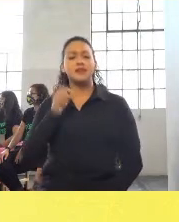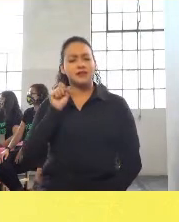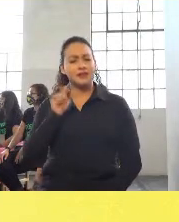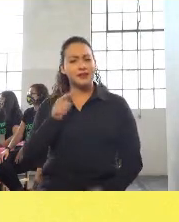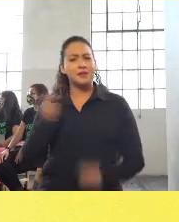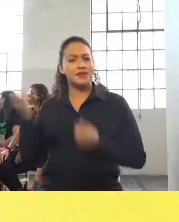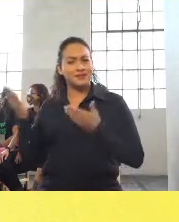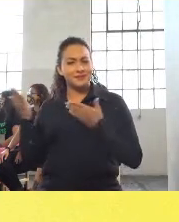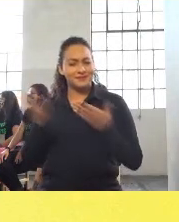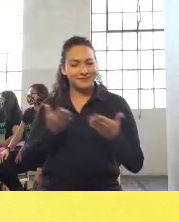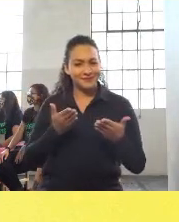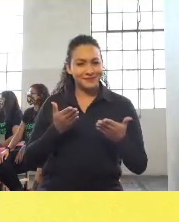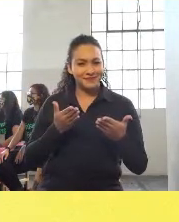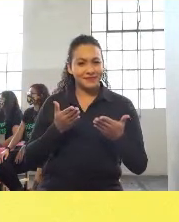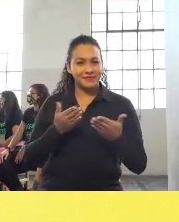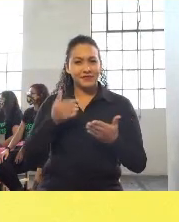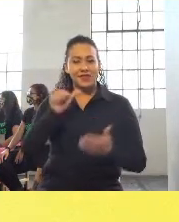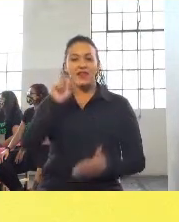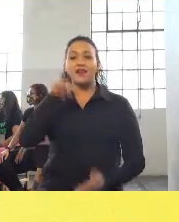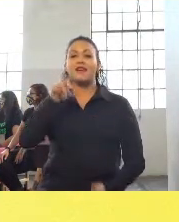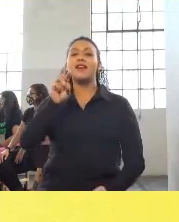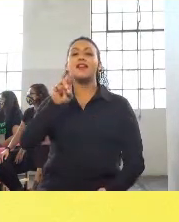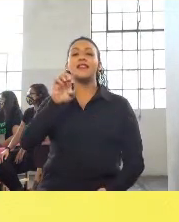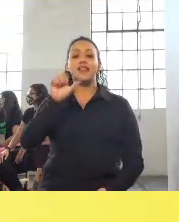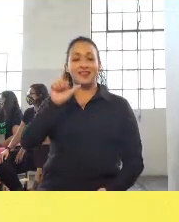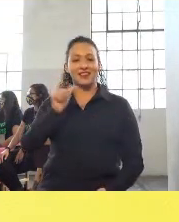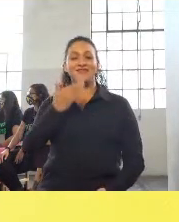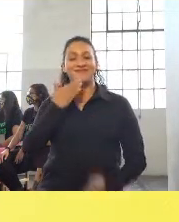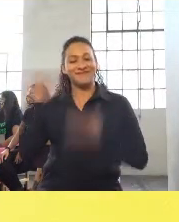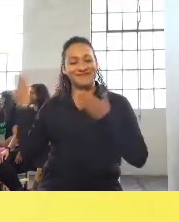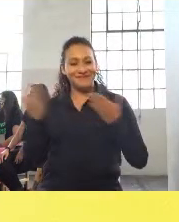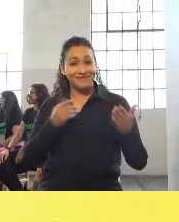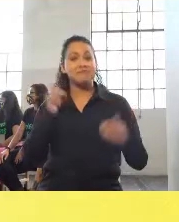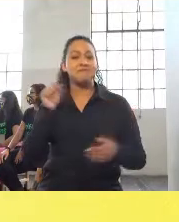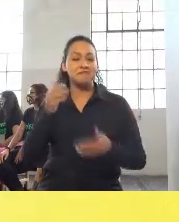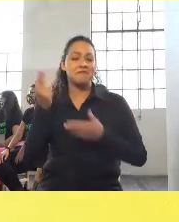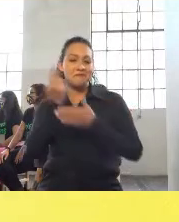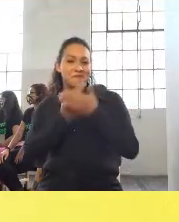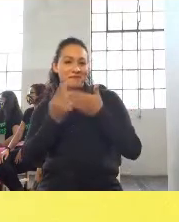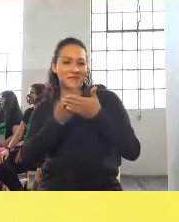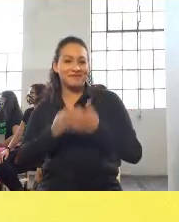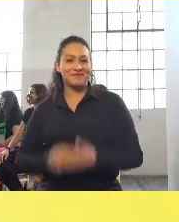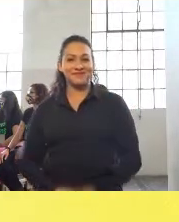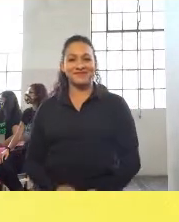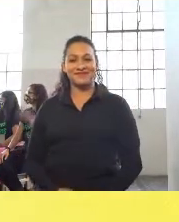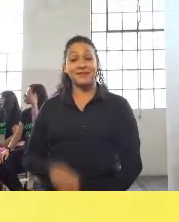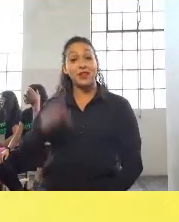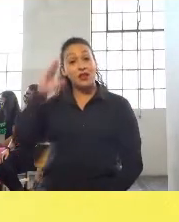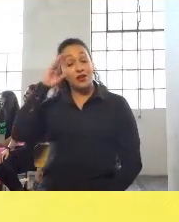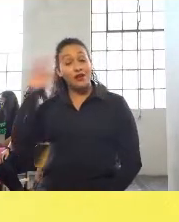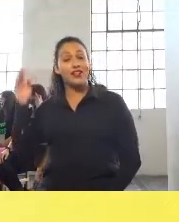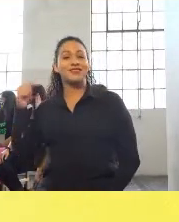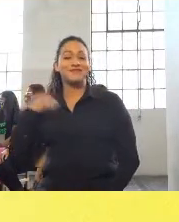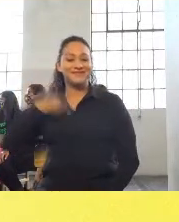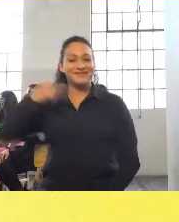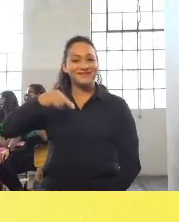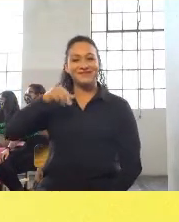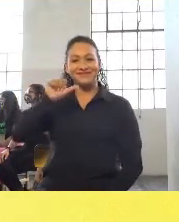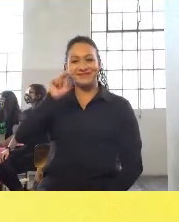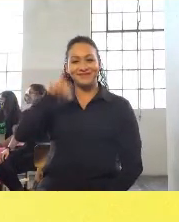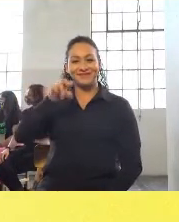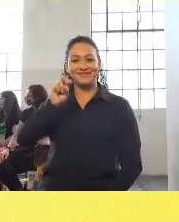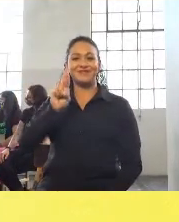que es la curadora también de Diseña Mexicana. Hola, hola. Yo soy Andrea Soler,